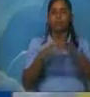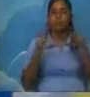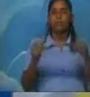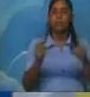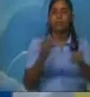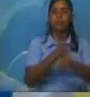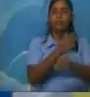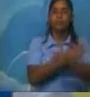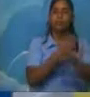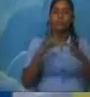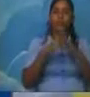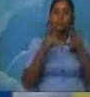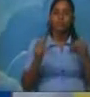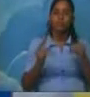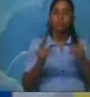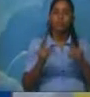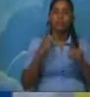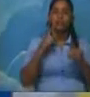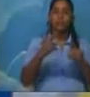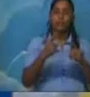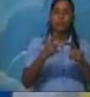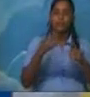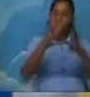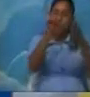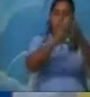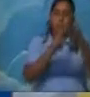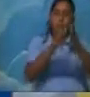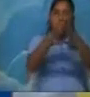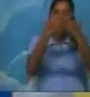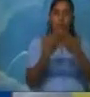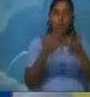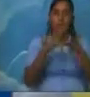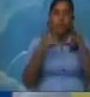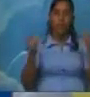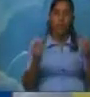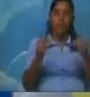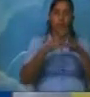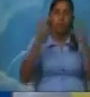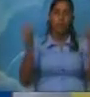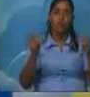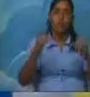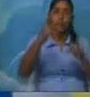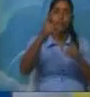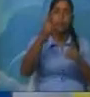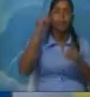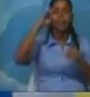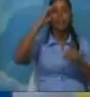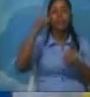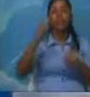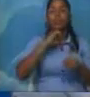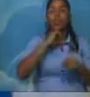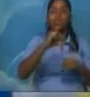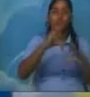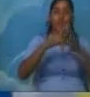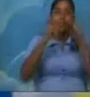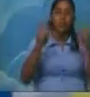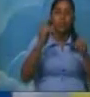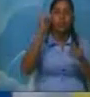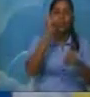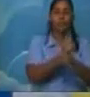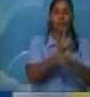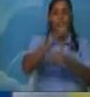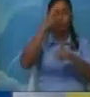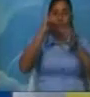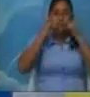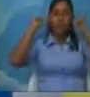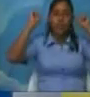ellos agradeciéndole a Dios eh en las escrituras usted y yo seamos agradecidos con lo que Dios nos ha provisto Que